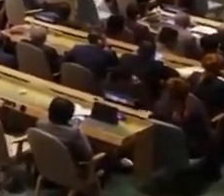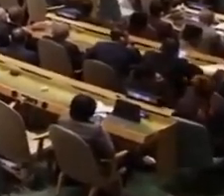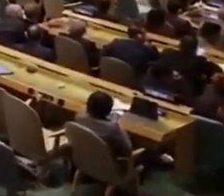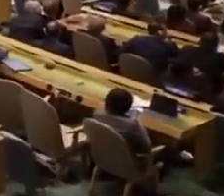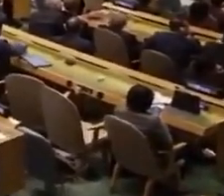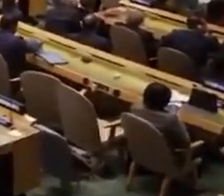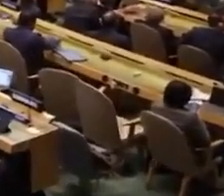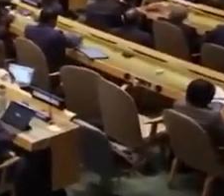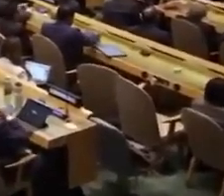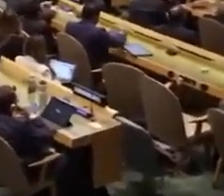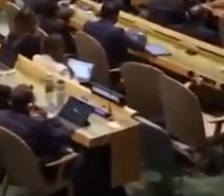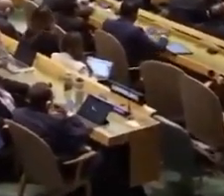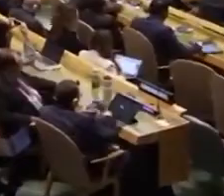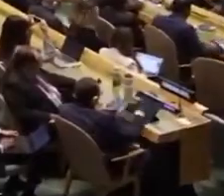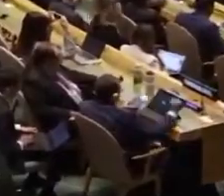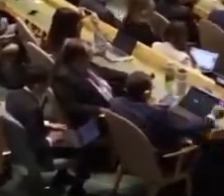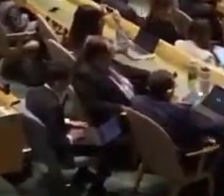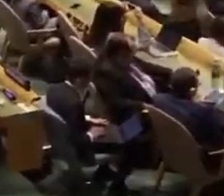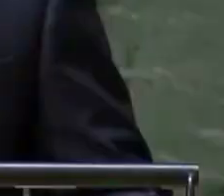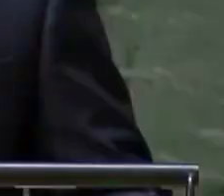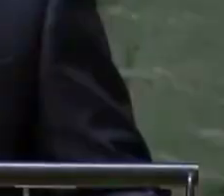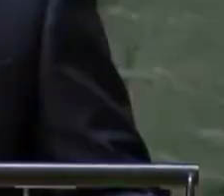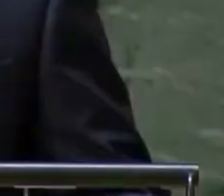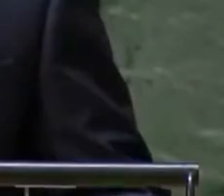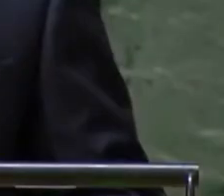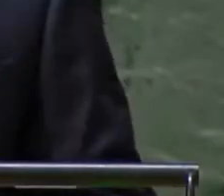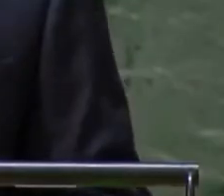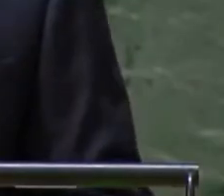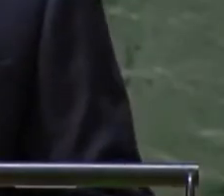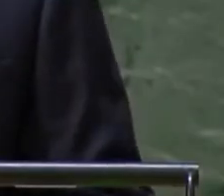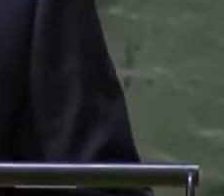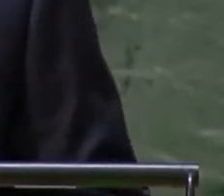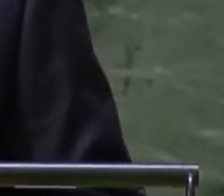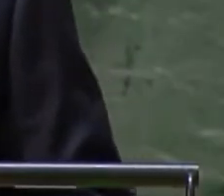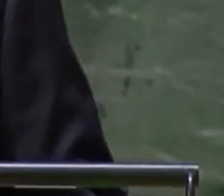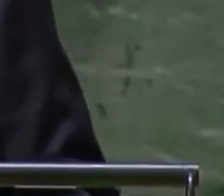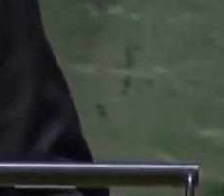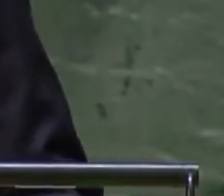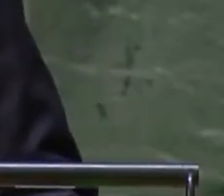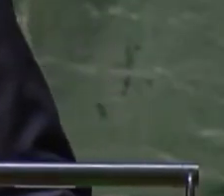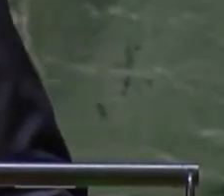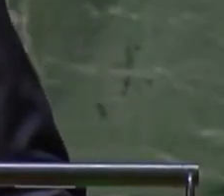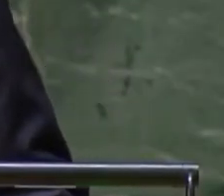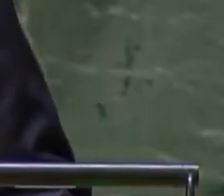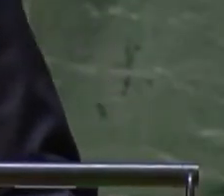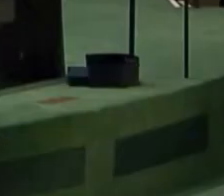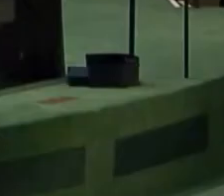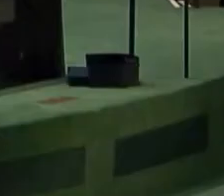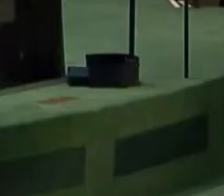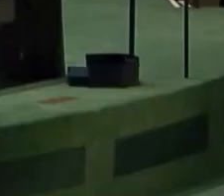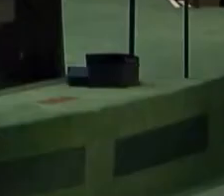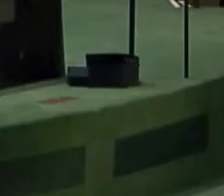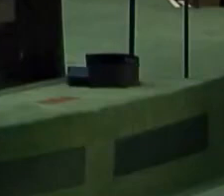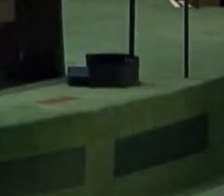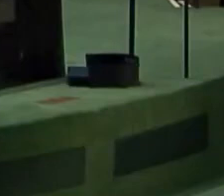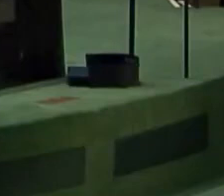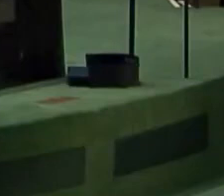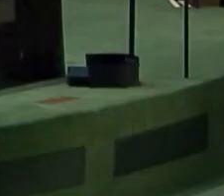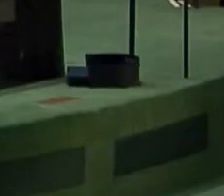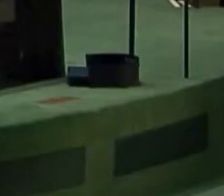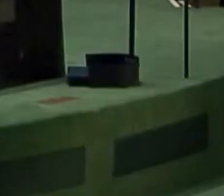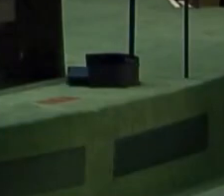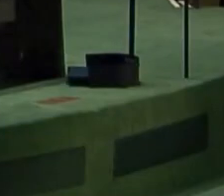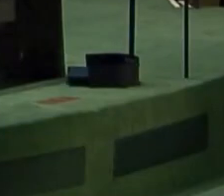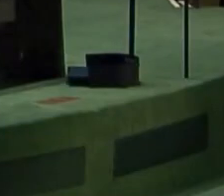el presidente Díaz canel intervino en su condición de jefe de estado y del grupo de los 77 y China comenzó sus palabras